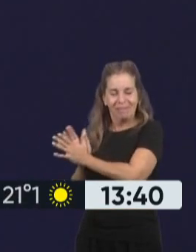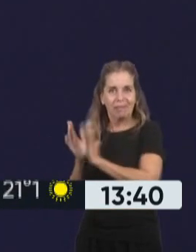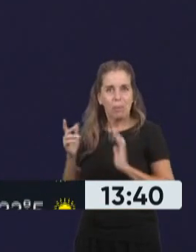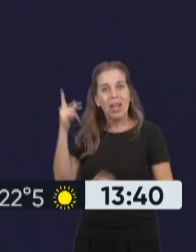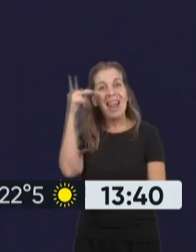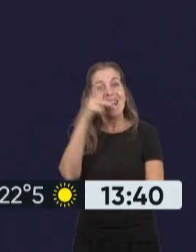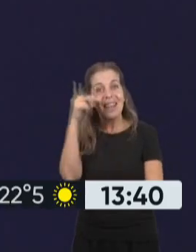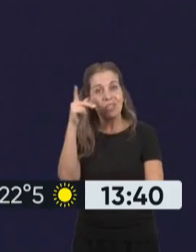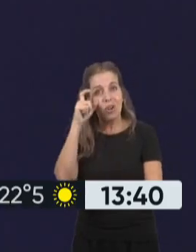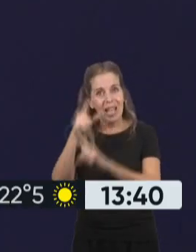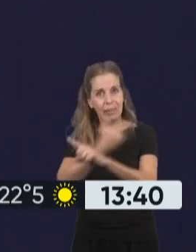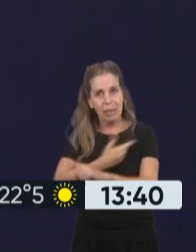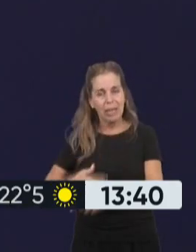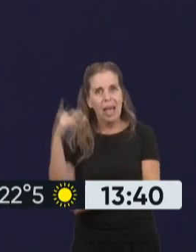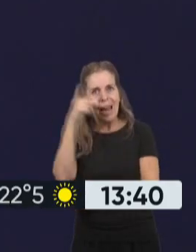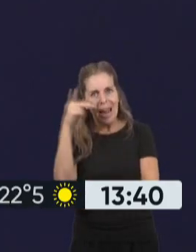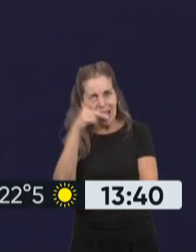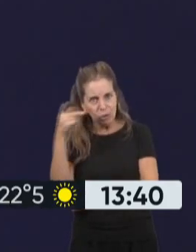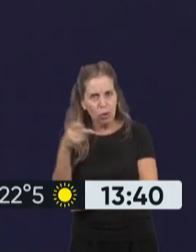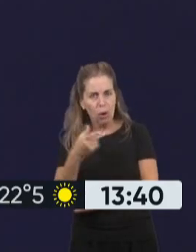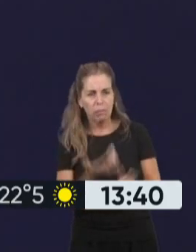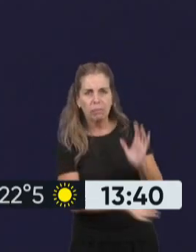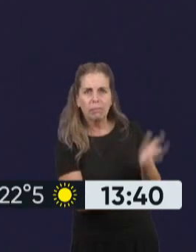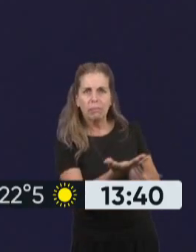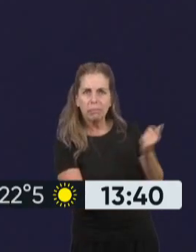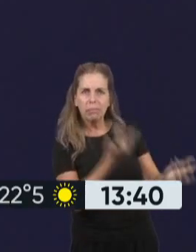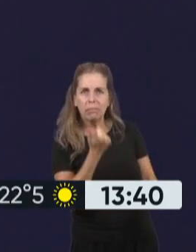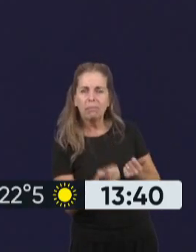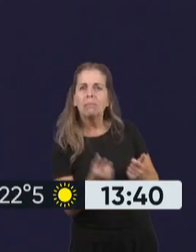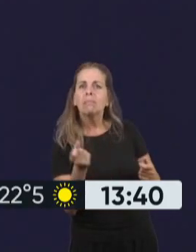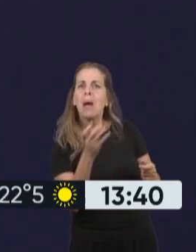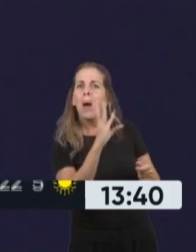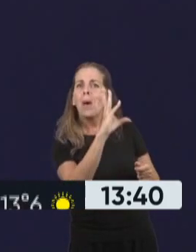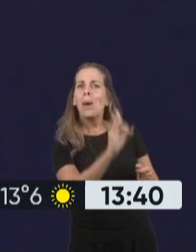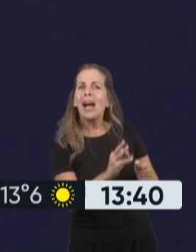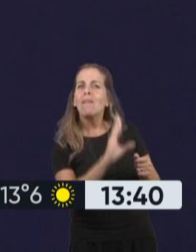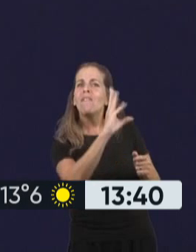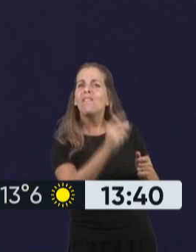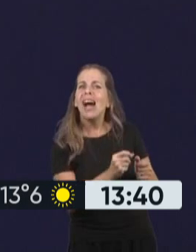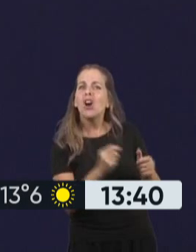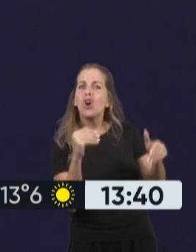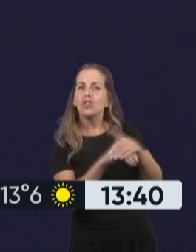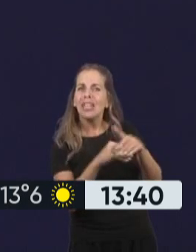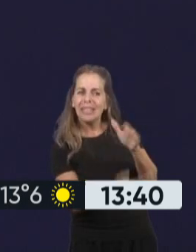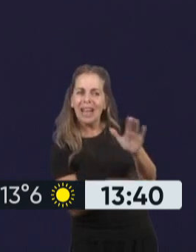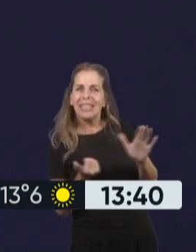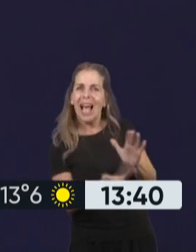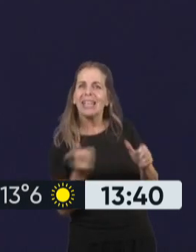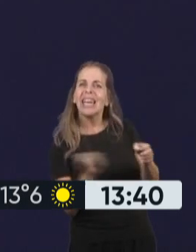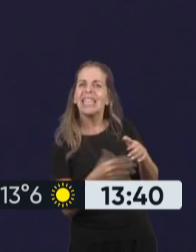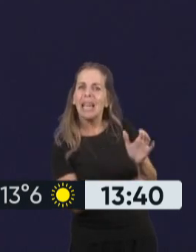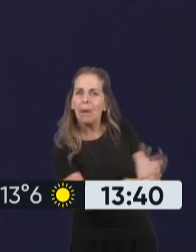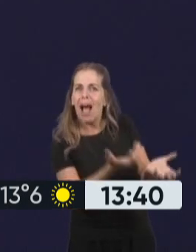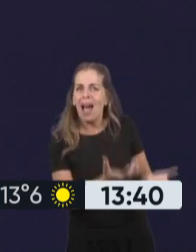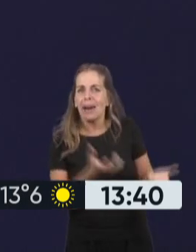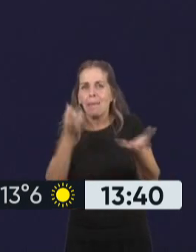Néstor Kirchner decide utilizar reservas del Banco Central para pagar una deuda, la deuda más barata en términos de interés que en